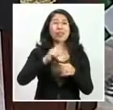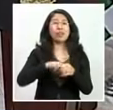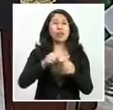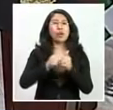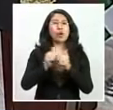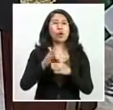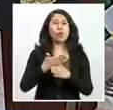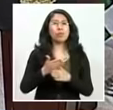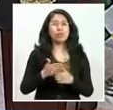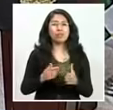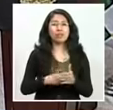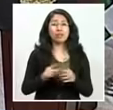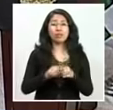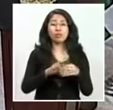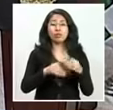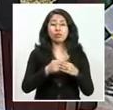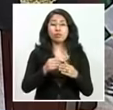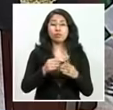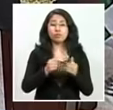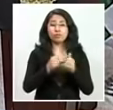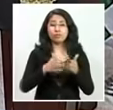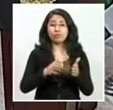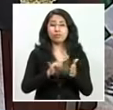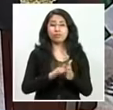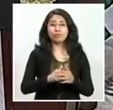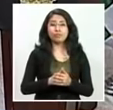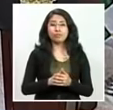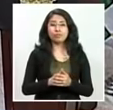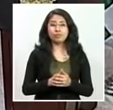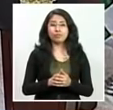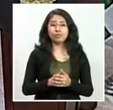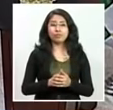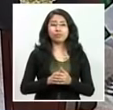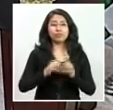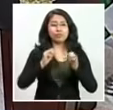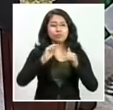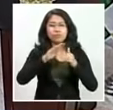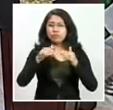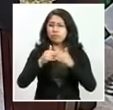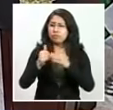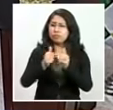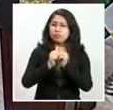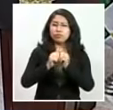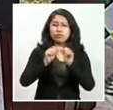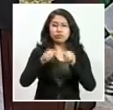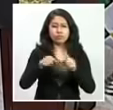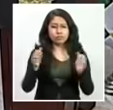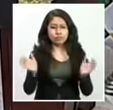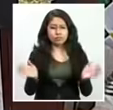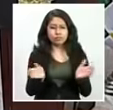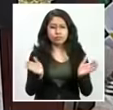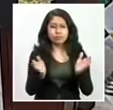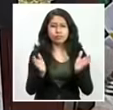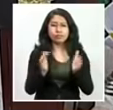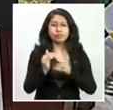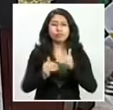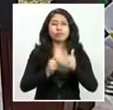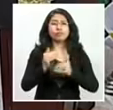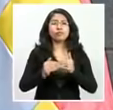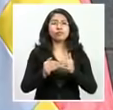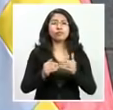con nuestros compañeros también, porque todos de una manera u otra han aportado a este logro que tenemos actualmente.